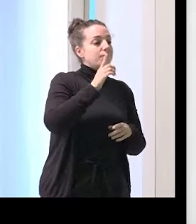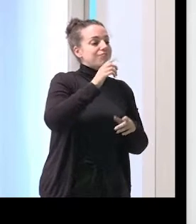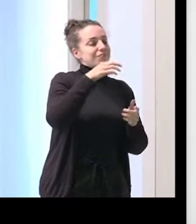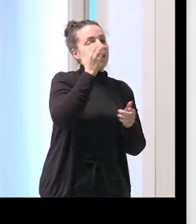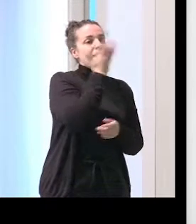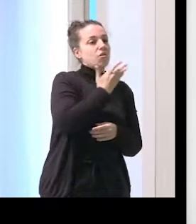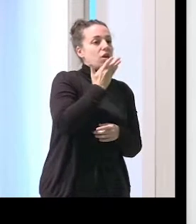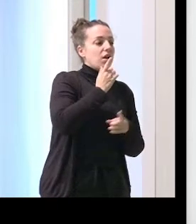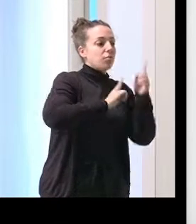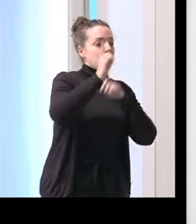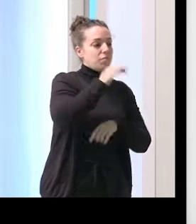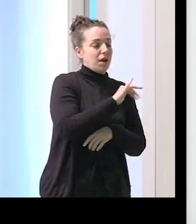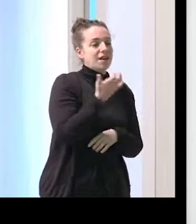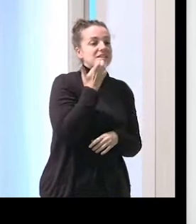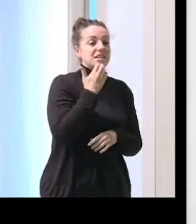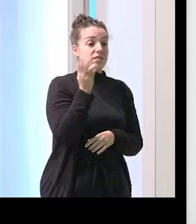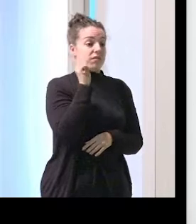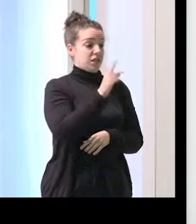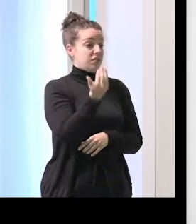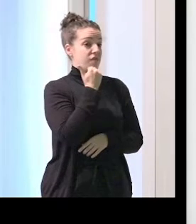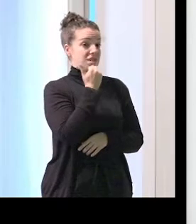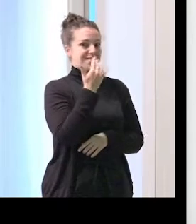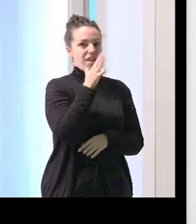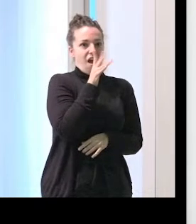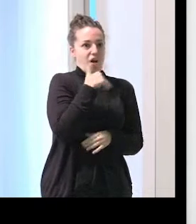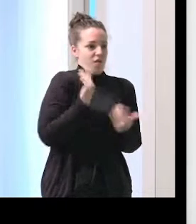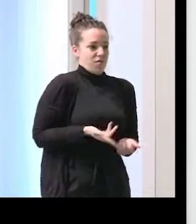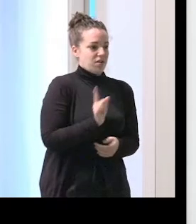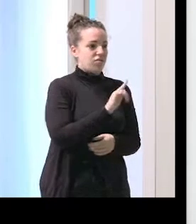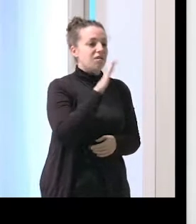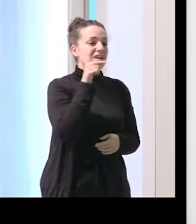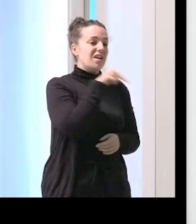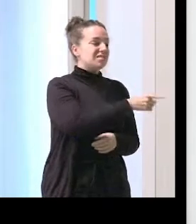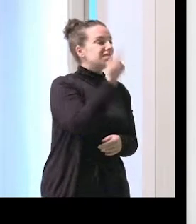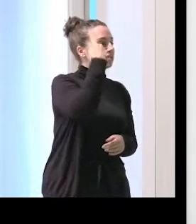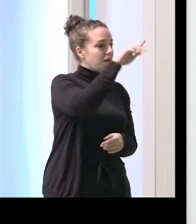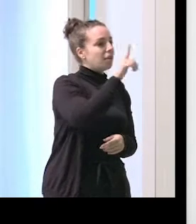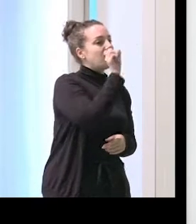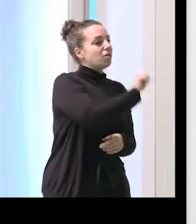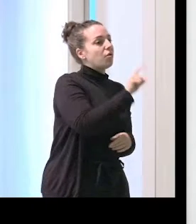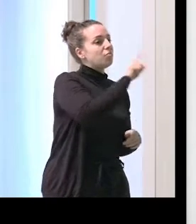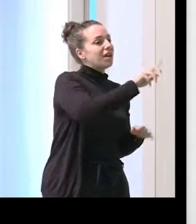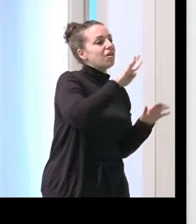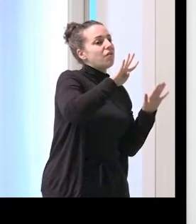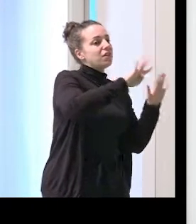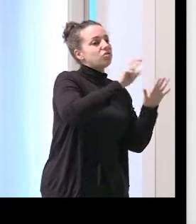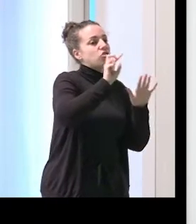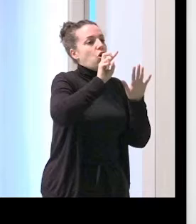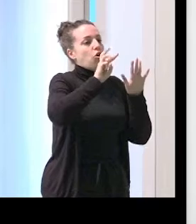la escuela. Y si os fijáis, las fechas de las publicaciones no son de ahora. O sea, esto se sabía en 1984,